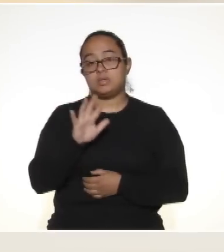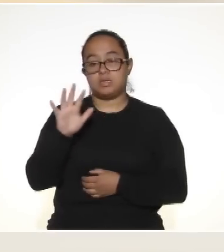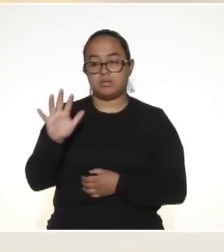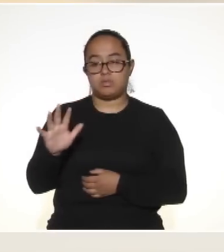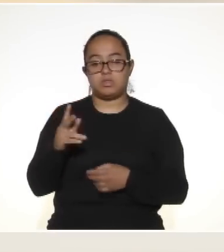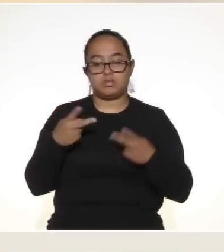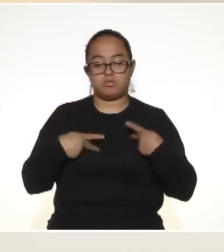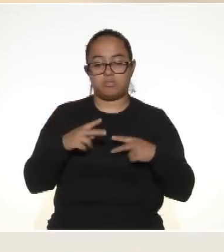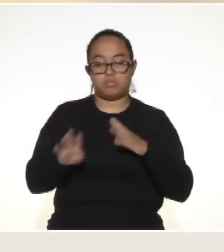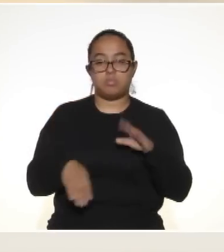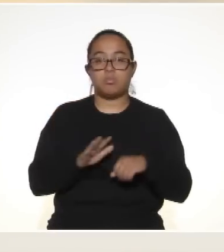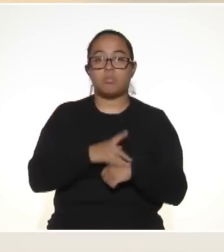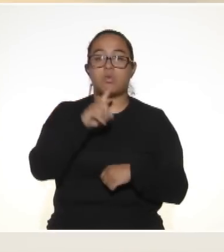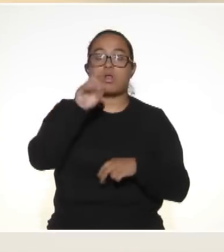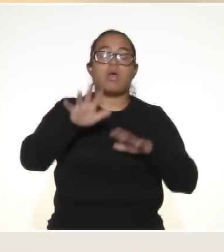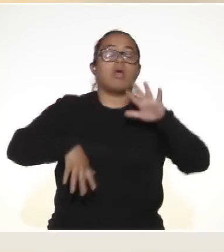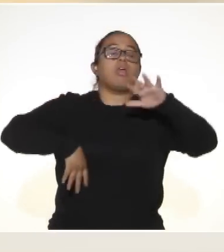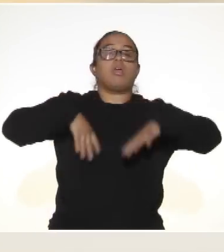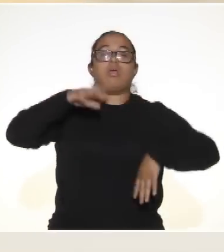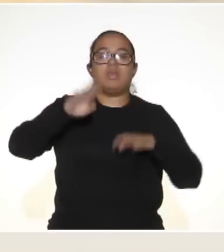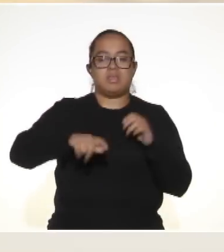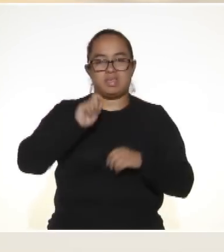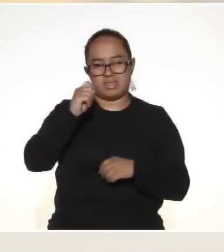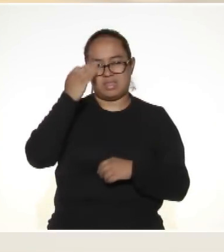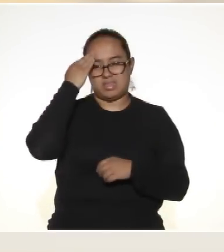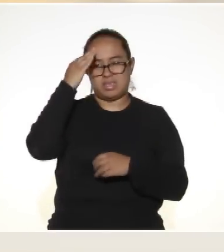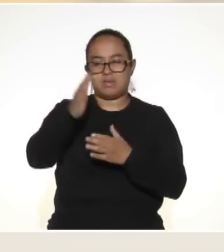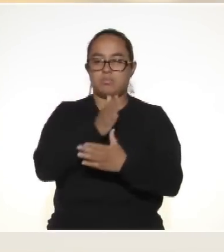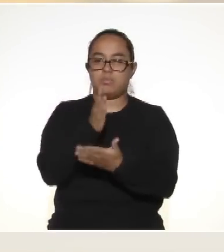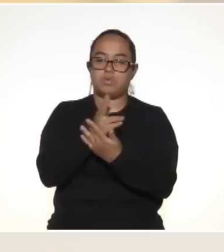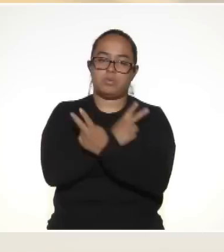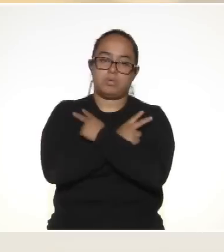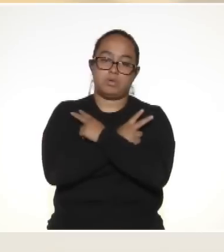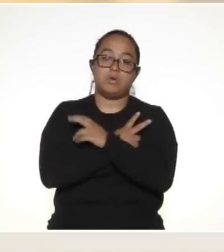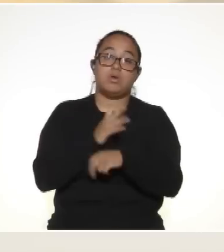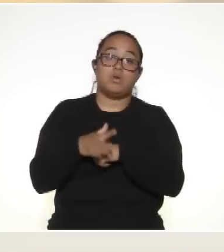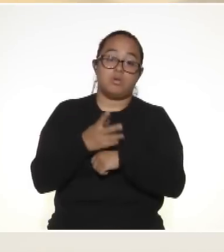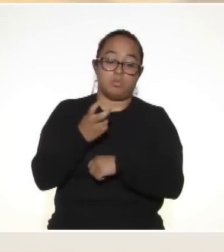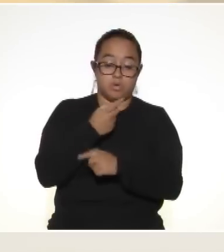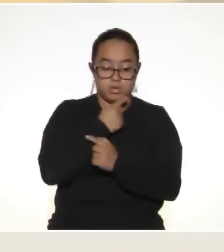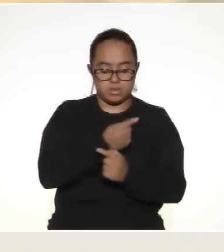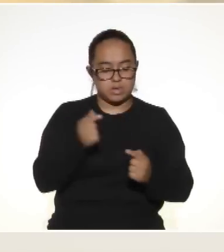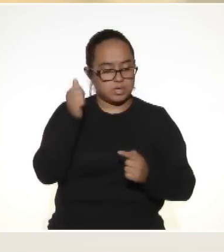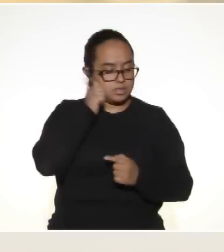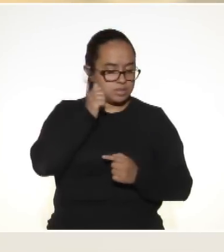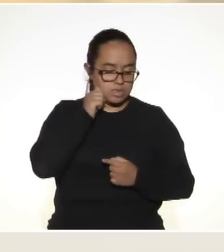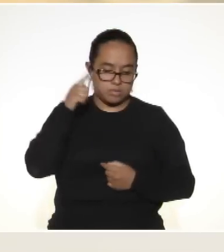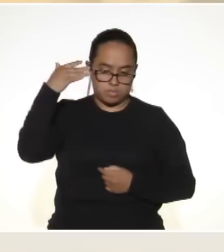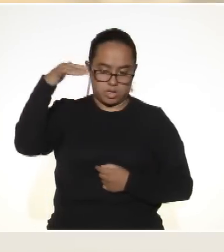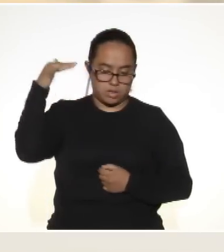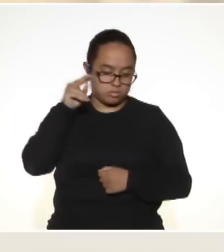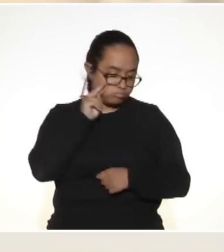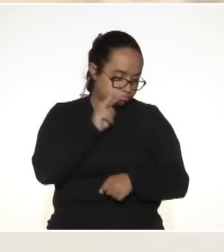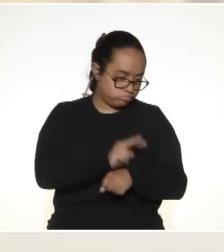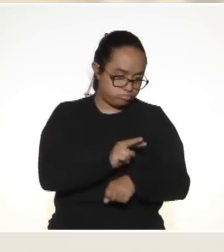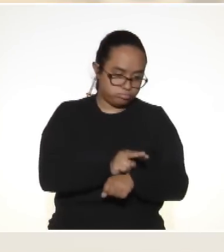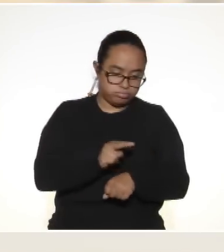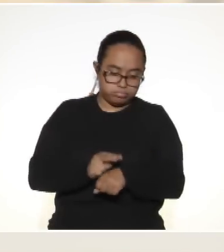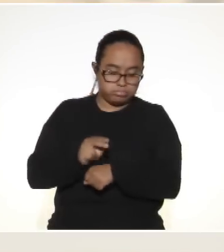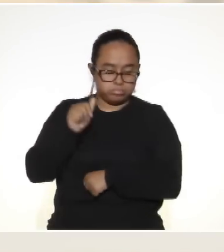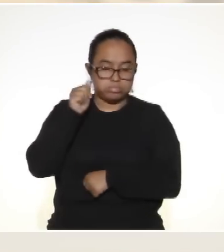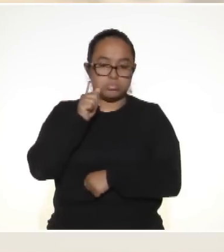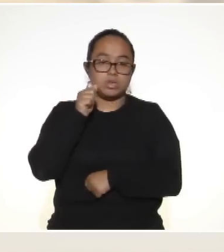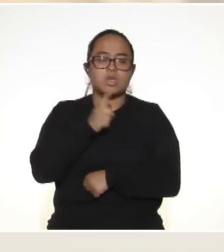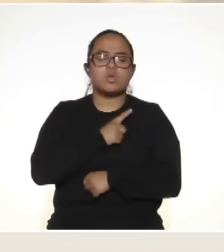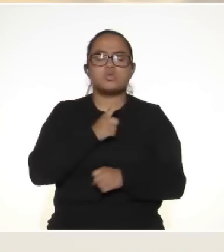1,555 muertes por ahogamiento en temporada vacacional. Por eso, los niños deben estar bajo la supervisión de un adulto y